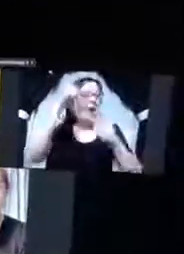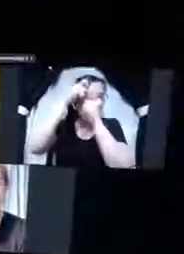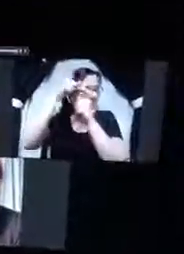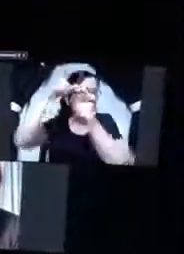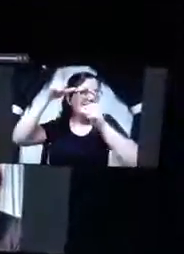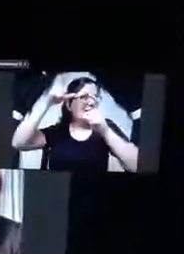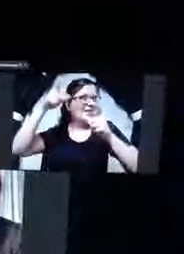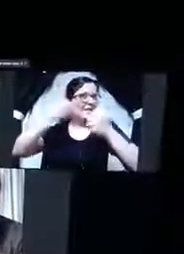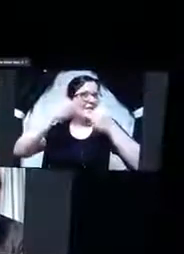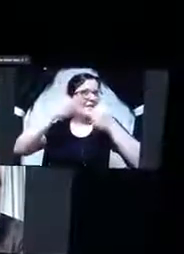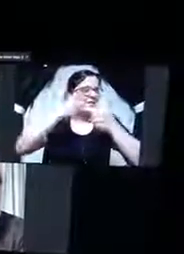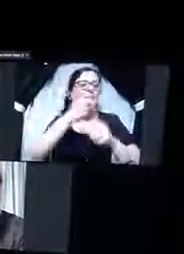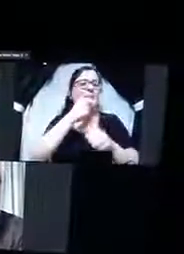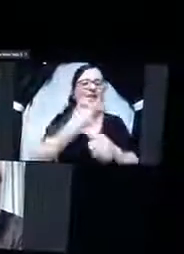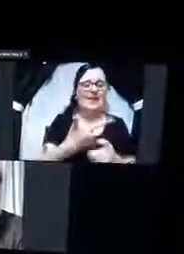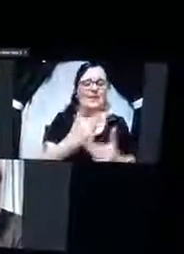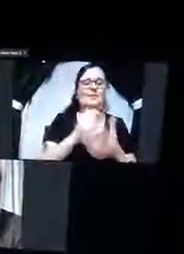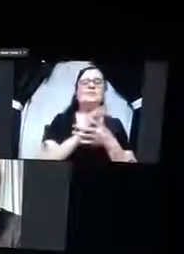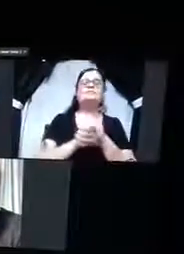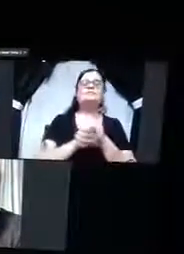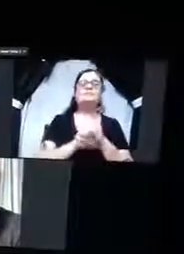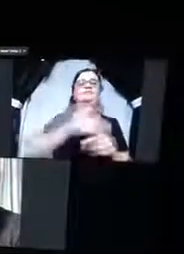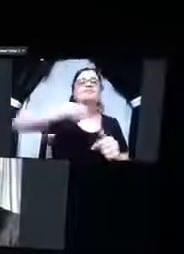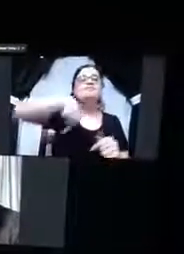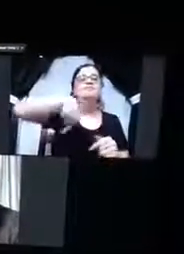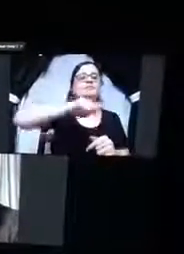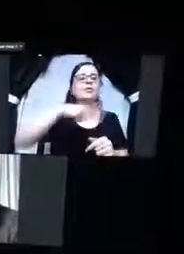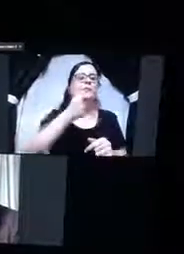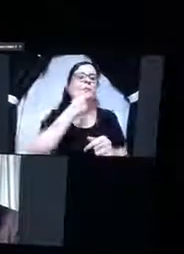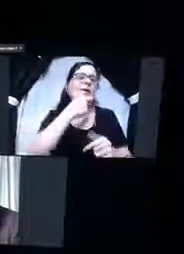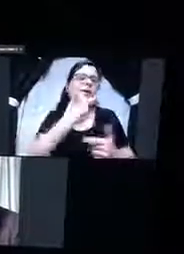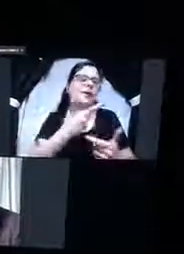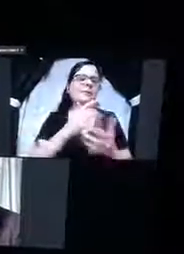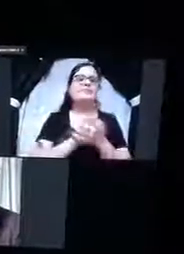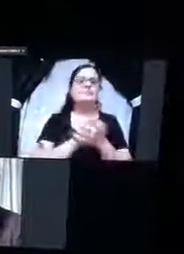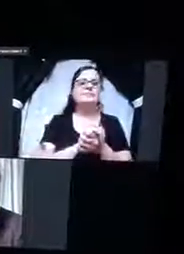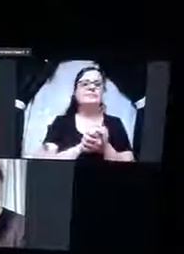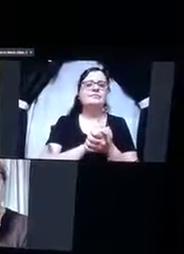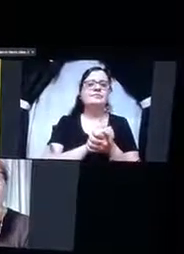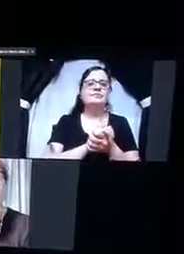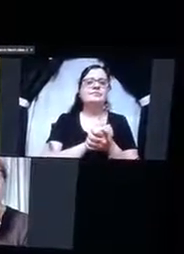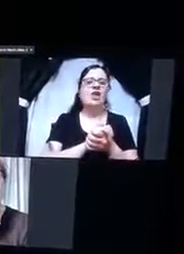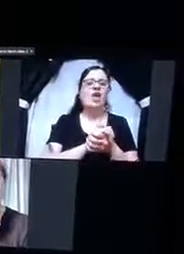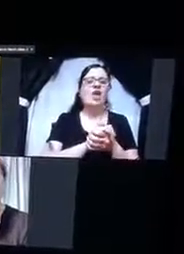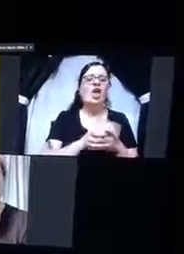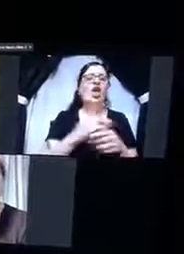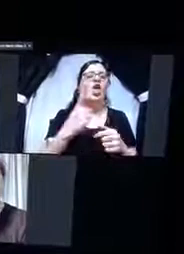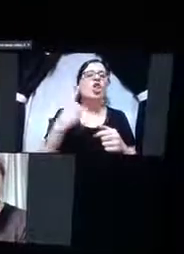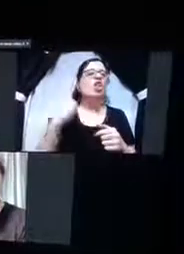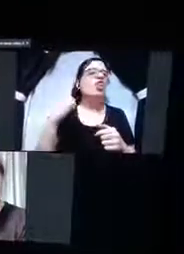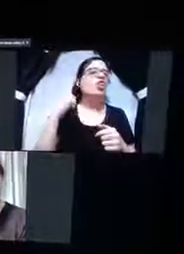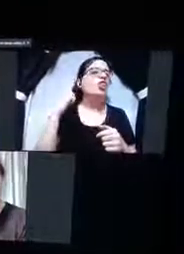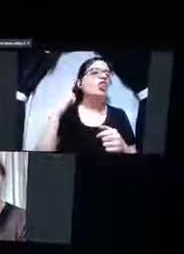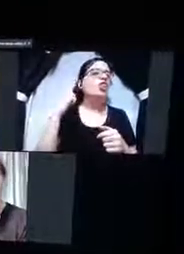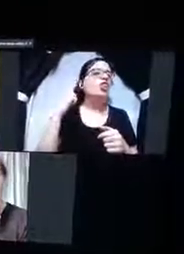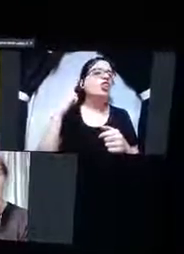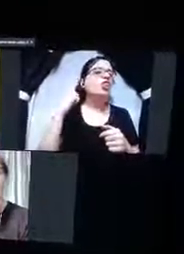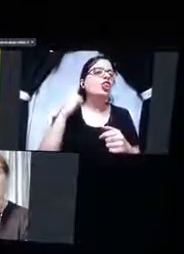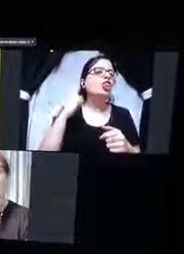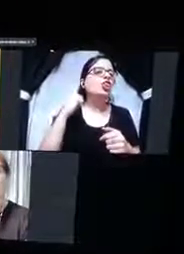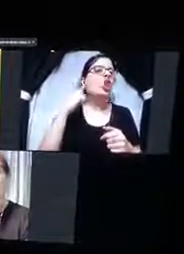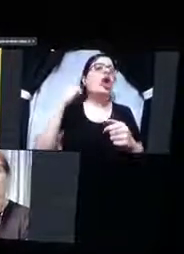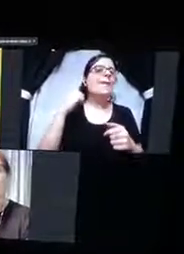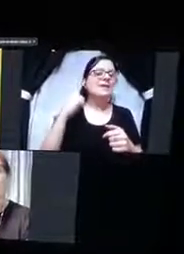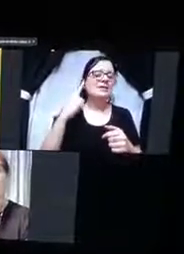Nosotros, por ejemplo, una de las consignas de logogenia que utilizamos es, no sé, tocame la oreja. Y vos decís, ¿con